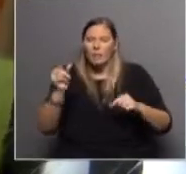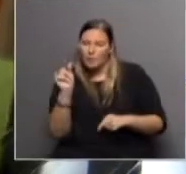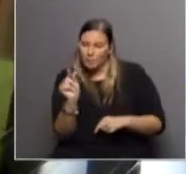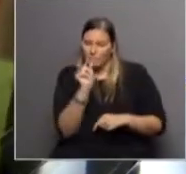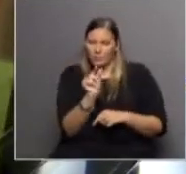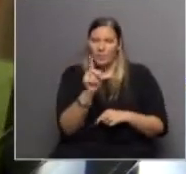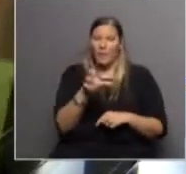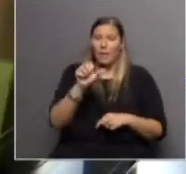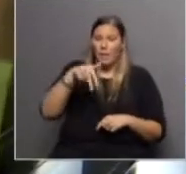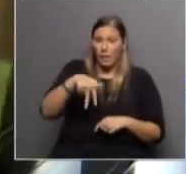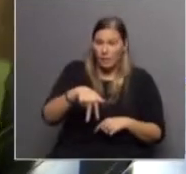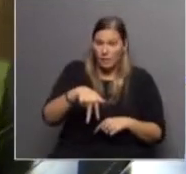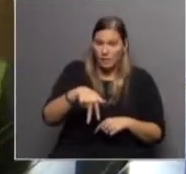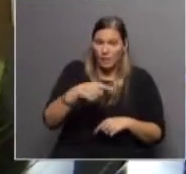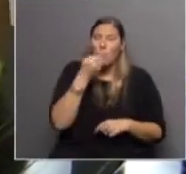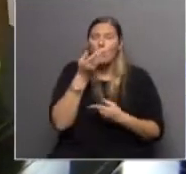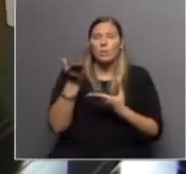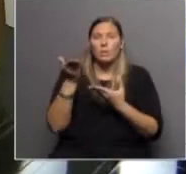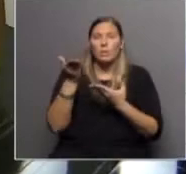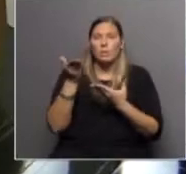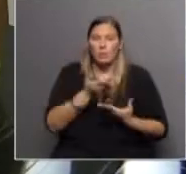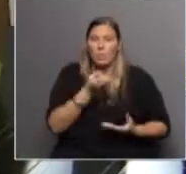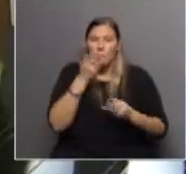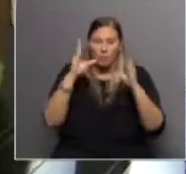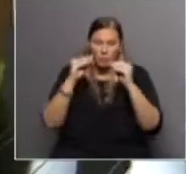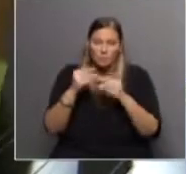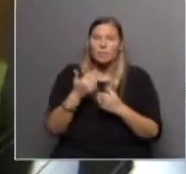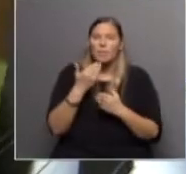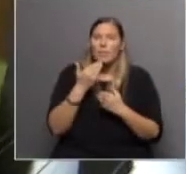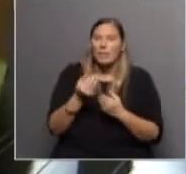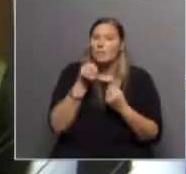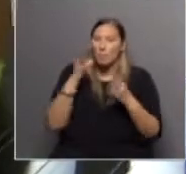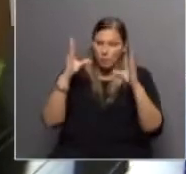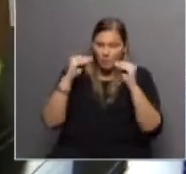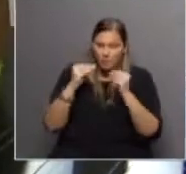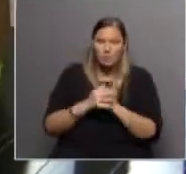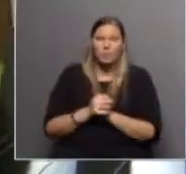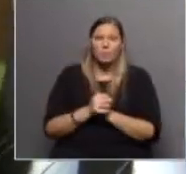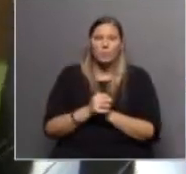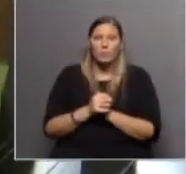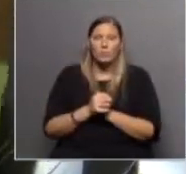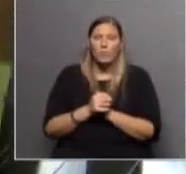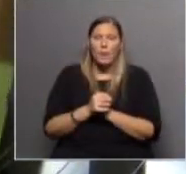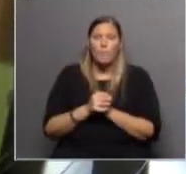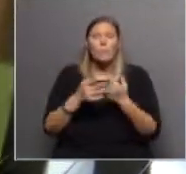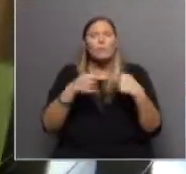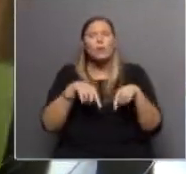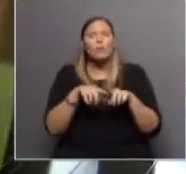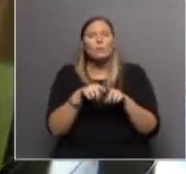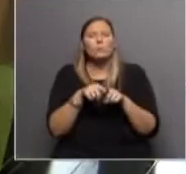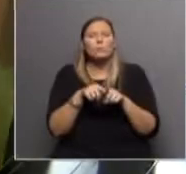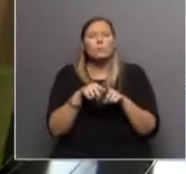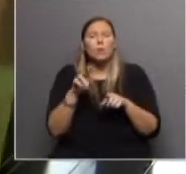Mayne, bienvenida a Sobreciencia, muchas gracias y buenas noches. Muchas gracias, buenas noches, ¿cómo están? Ustedes, como todos